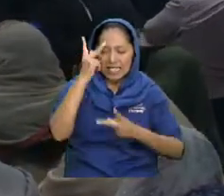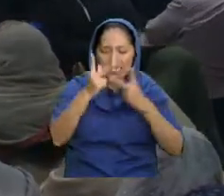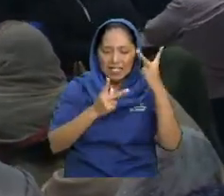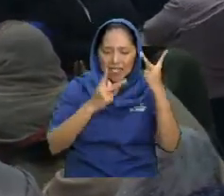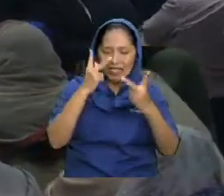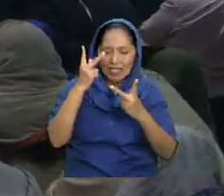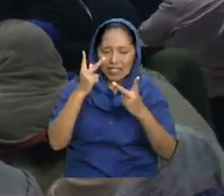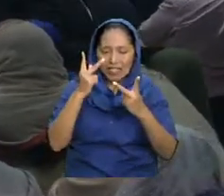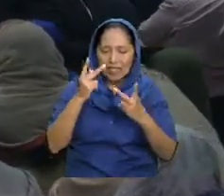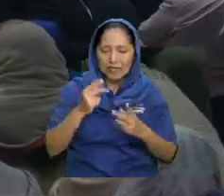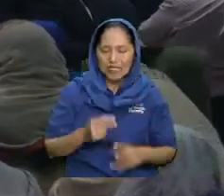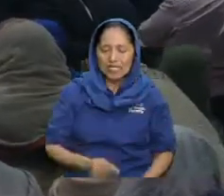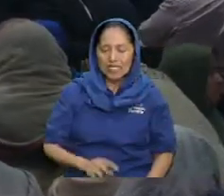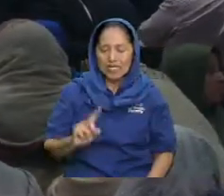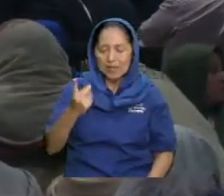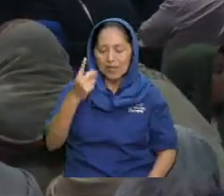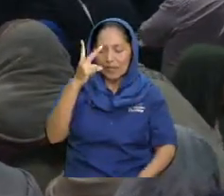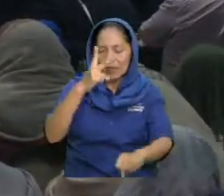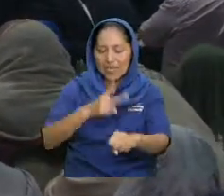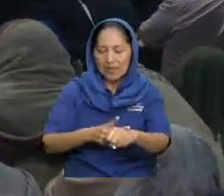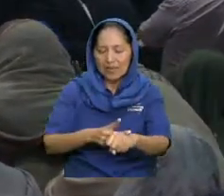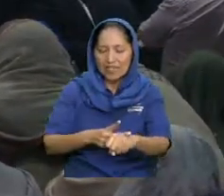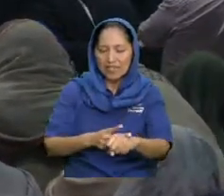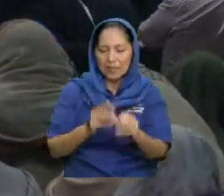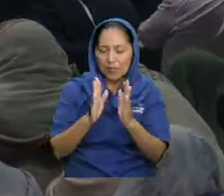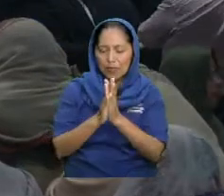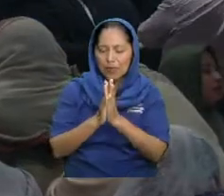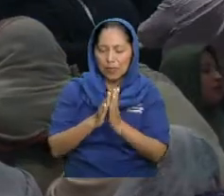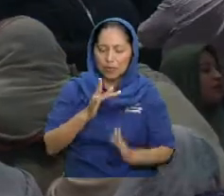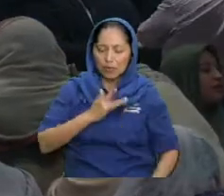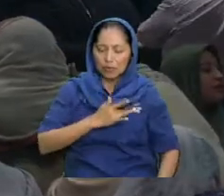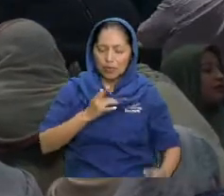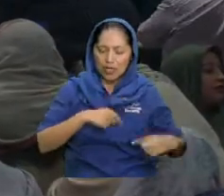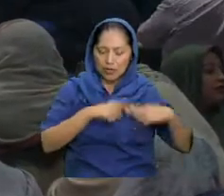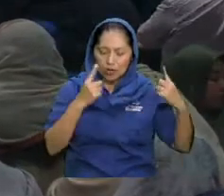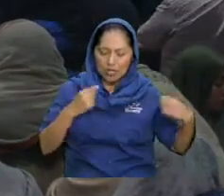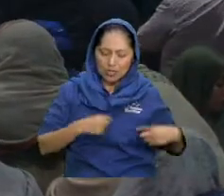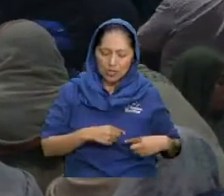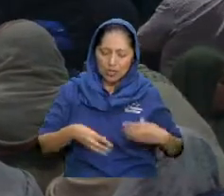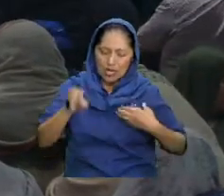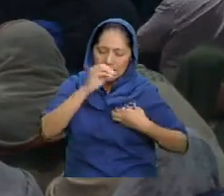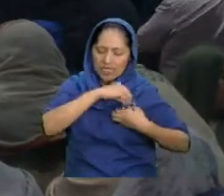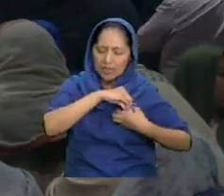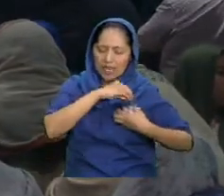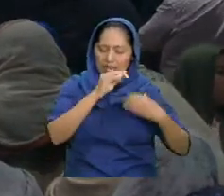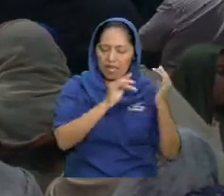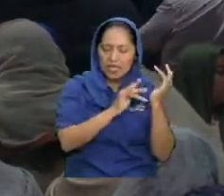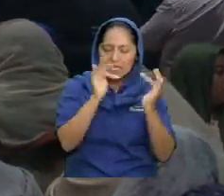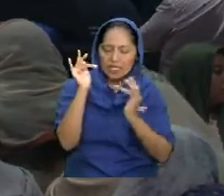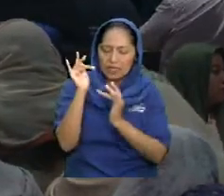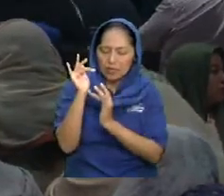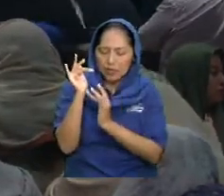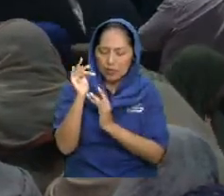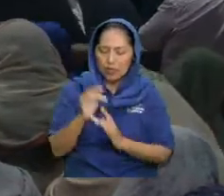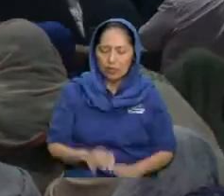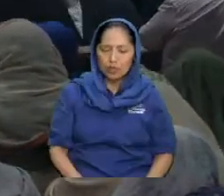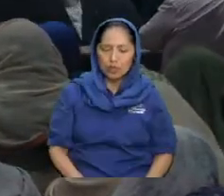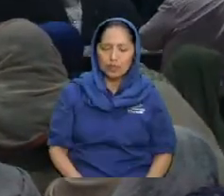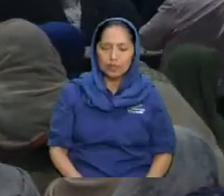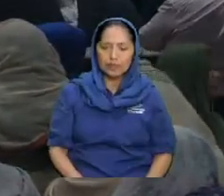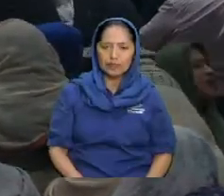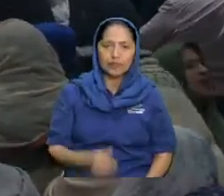corazón para que se entreguen a ti. En el nombre de Jesús. Yo, antes de